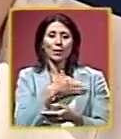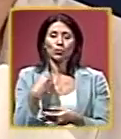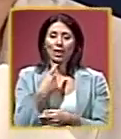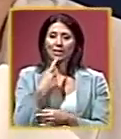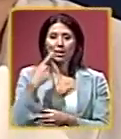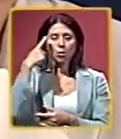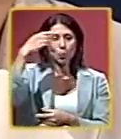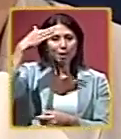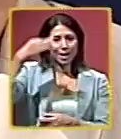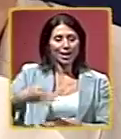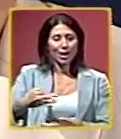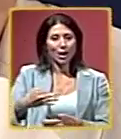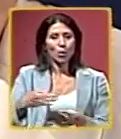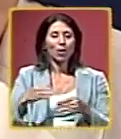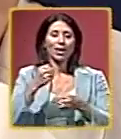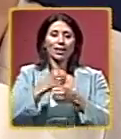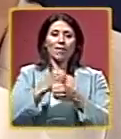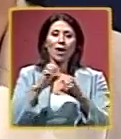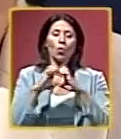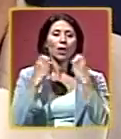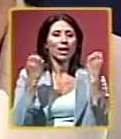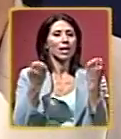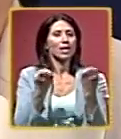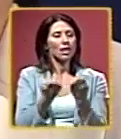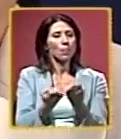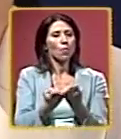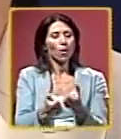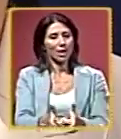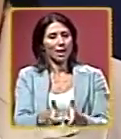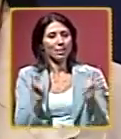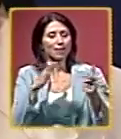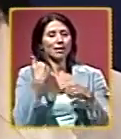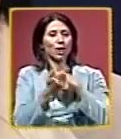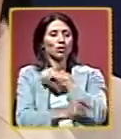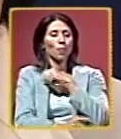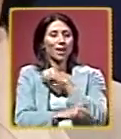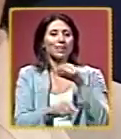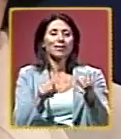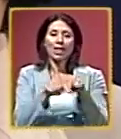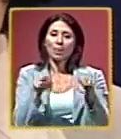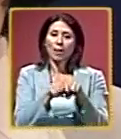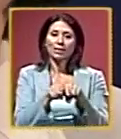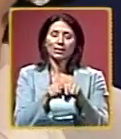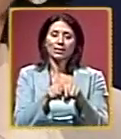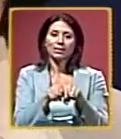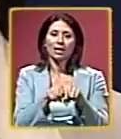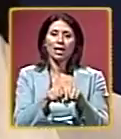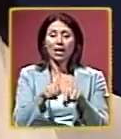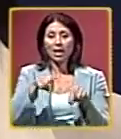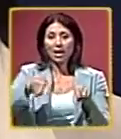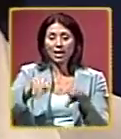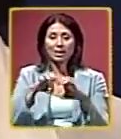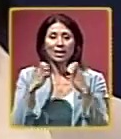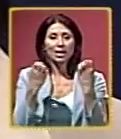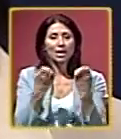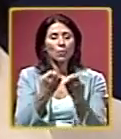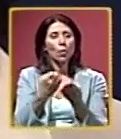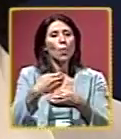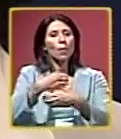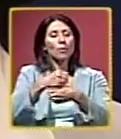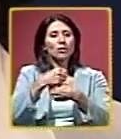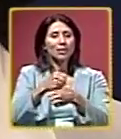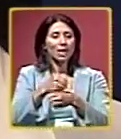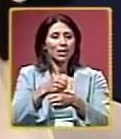porque creo que los trabajos en equipo engrandecen a nuestro país, y además vamos formando en ese equipo la mayoría de quienes